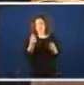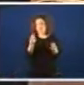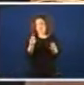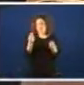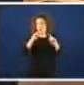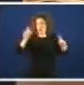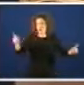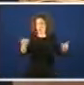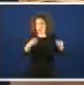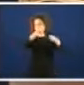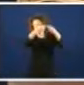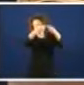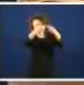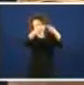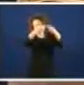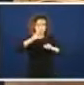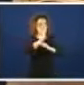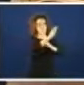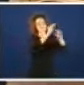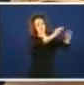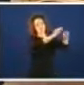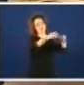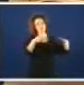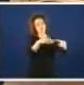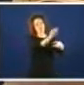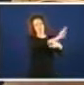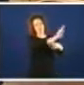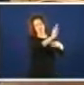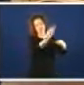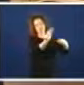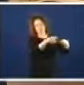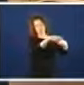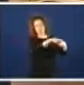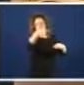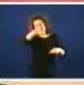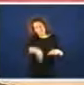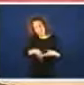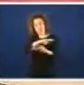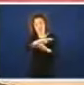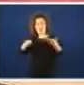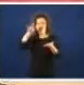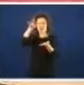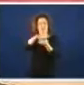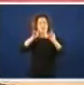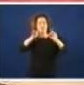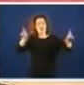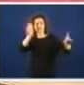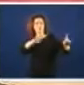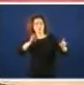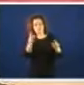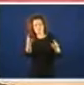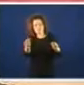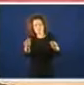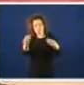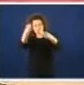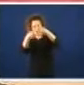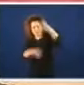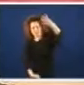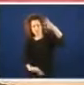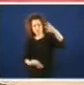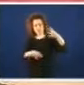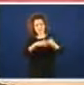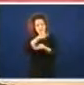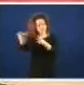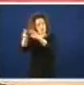que salpican o seu partido Tamén na Galiza, señor Fijo Na sociedade hai alarma e